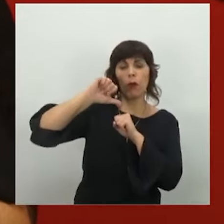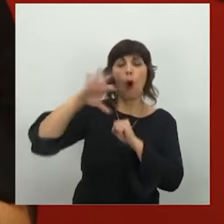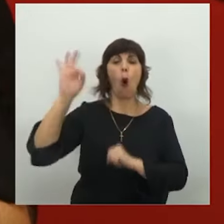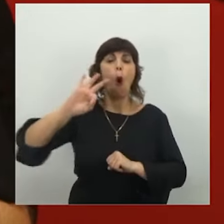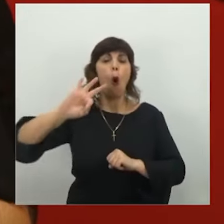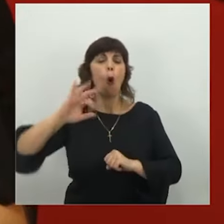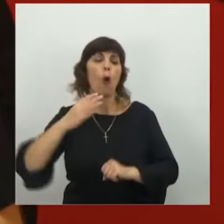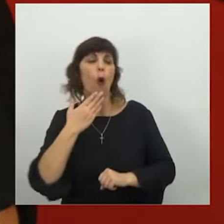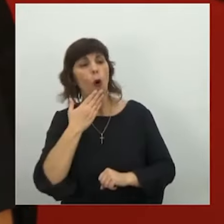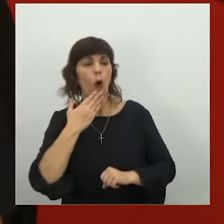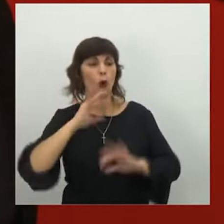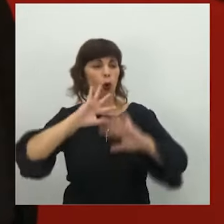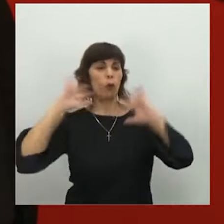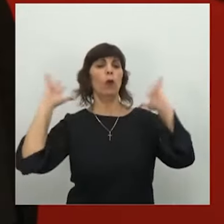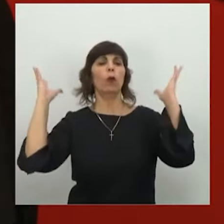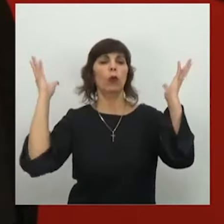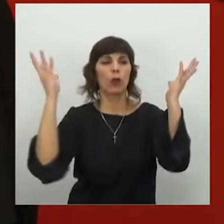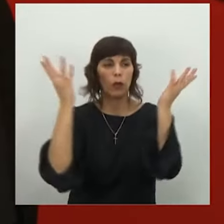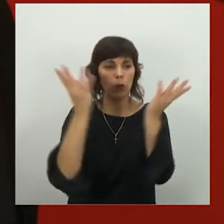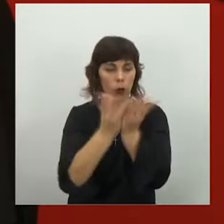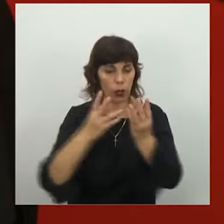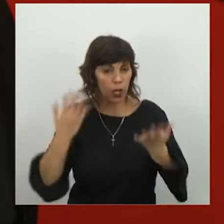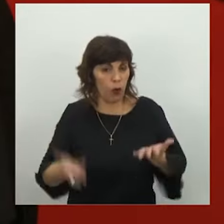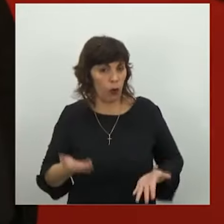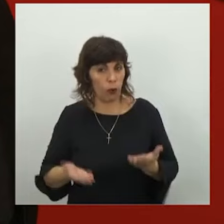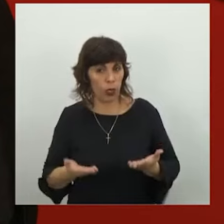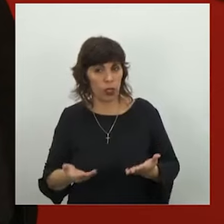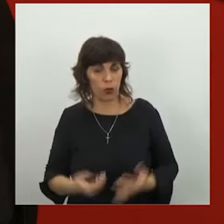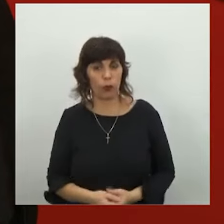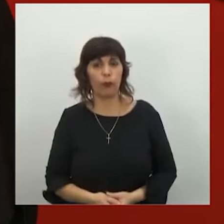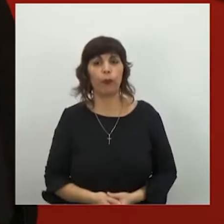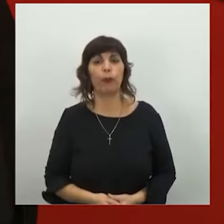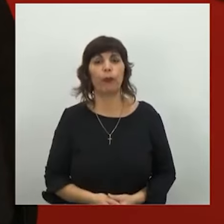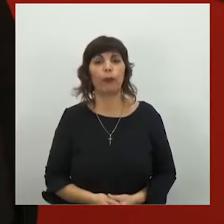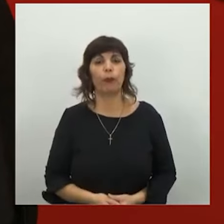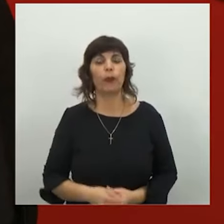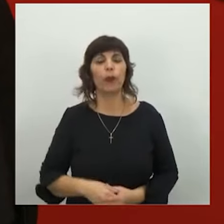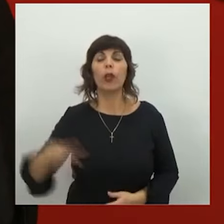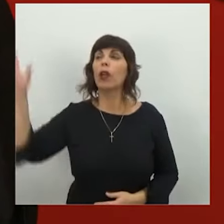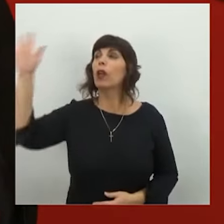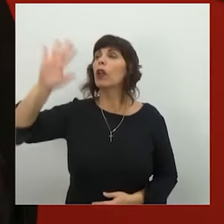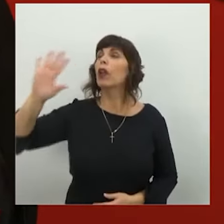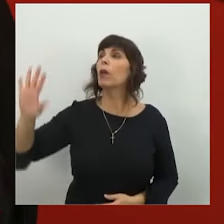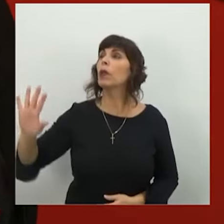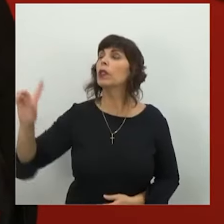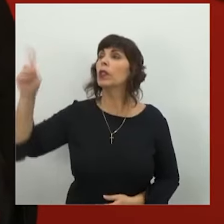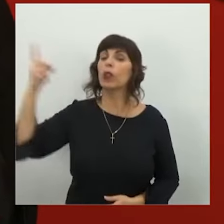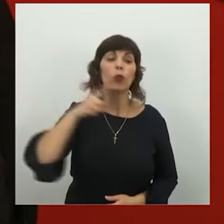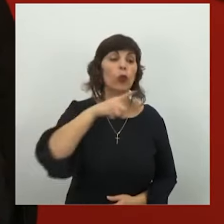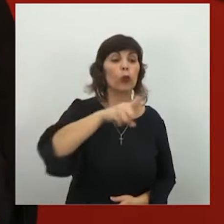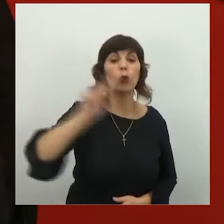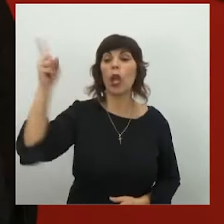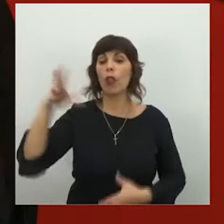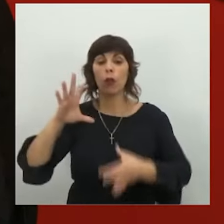gloria, como peso. La presencia, tu intimidad, tu